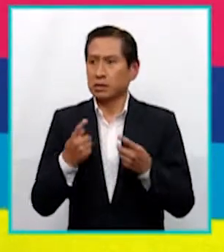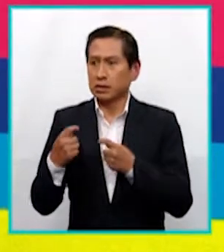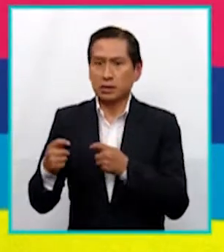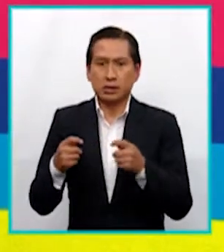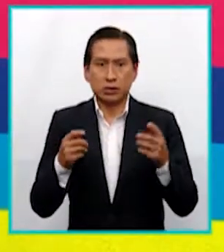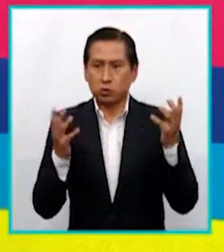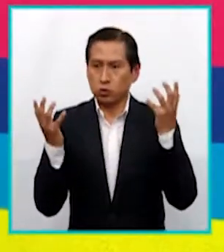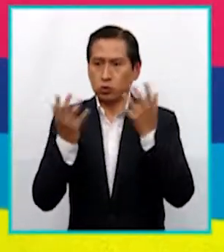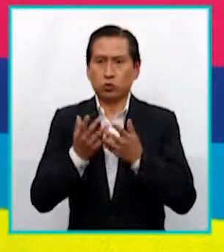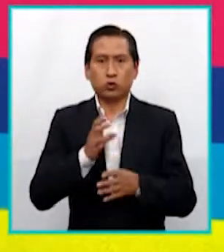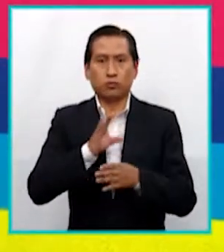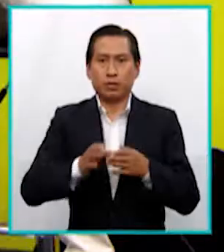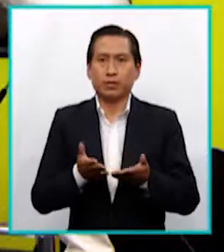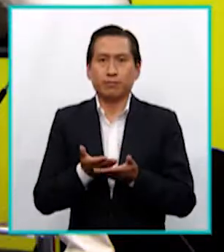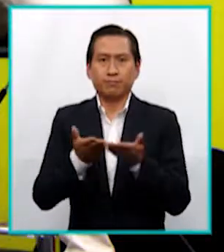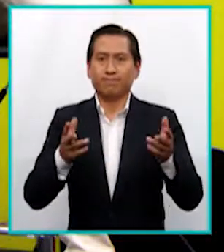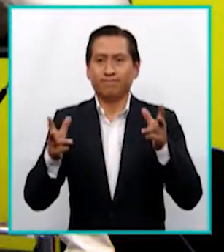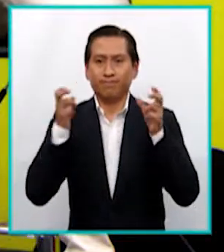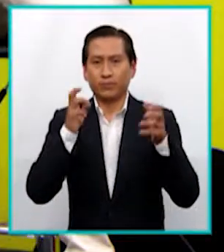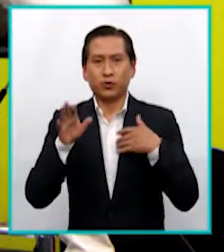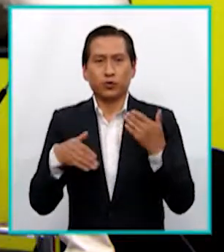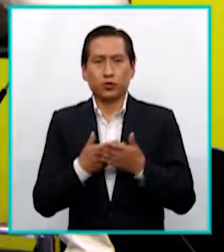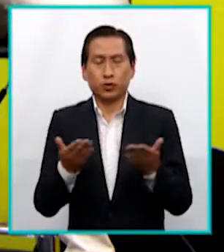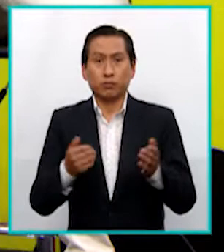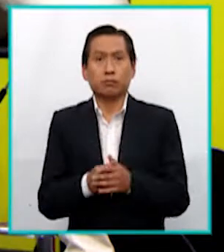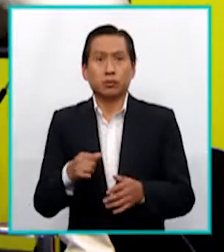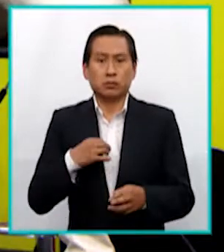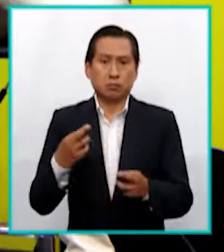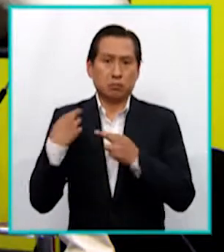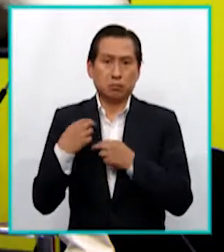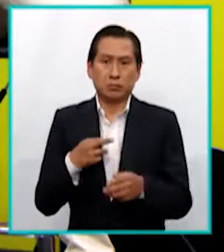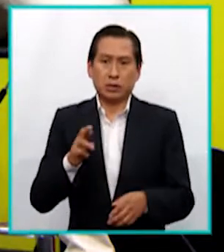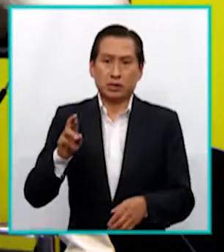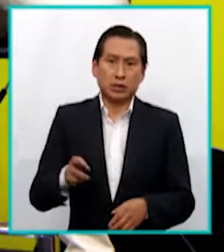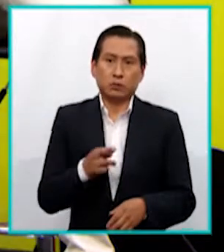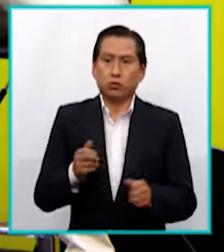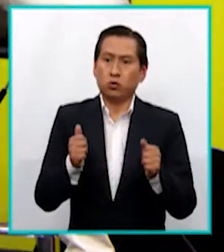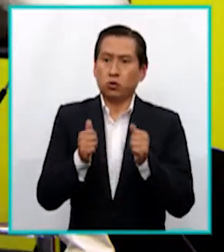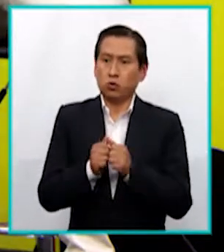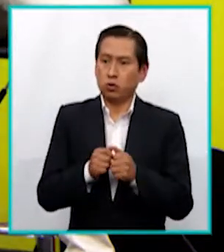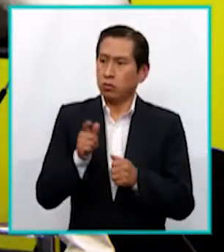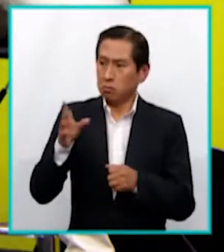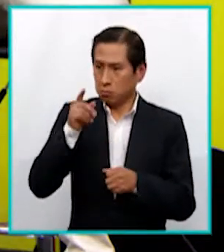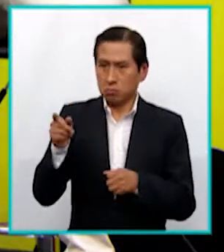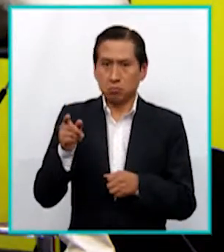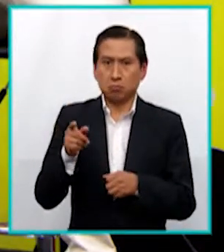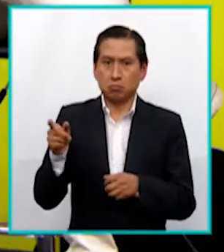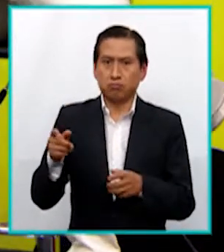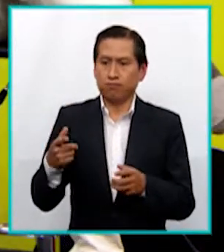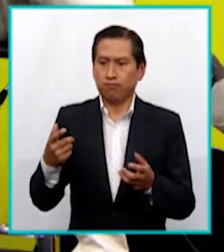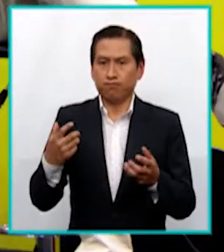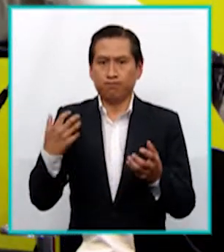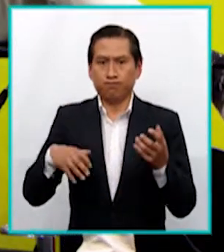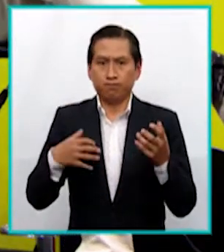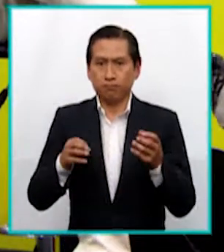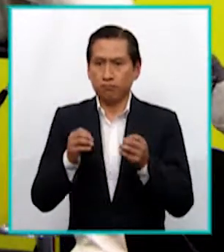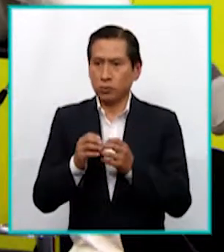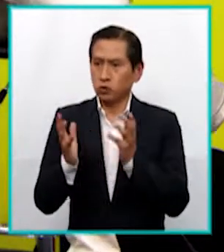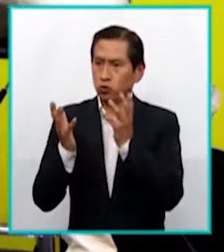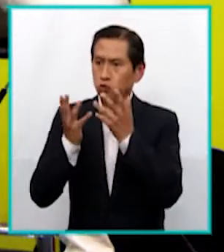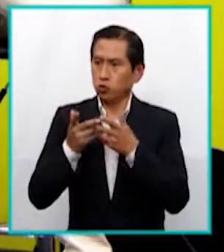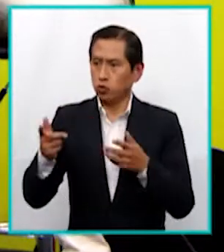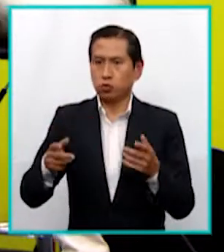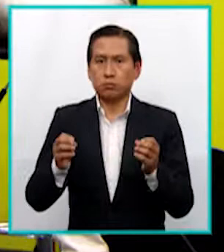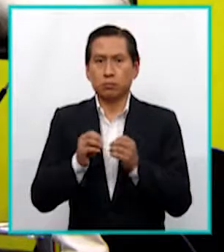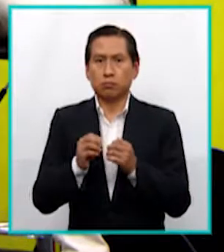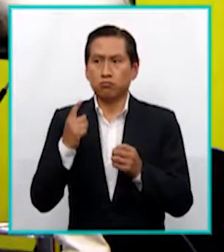experiencia completa a todas las personas que nos escuchan. Claro. Yo me encargo del ritmo junto con la mano derecha del Alan, que hace los rasgueos. La armonía la hace la mano